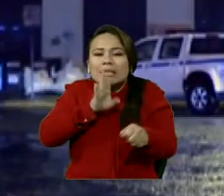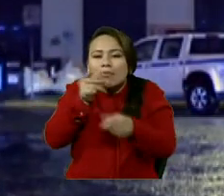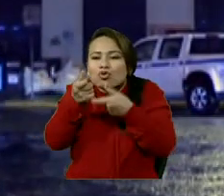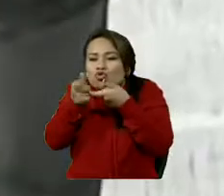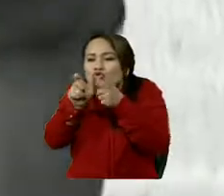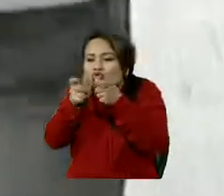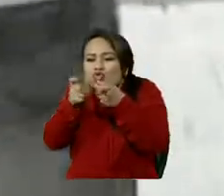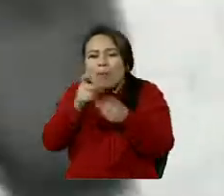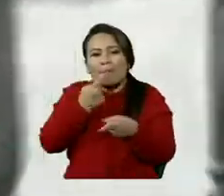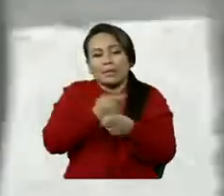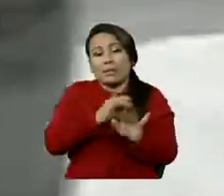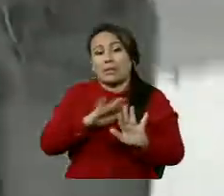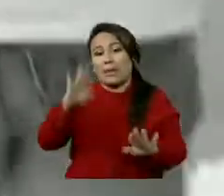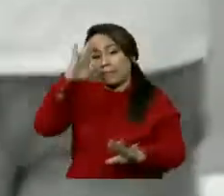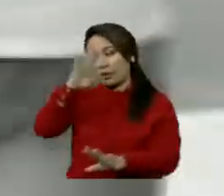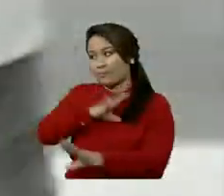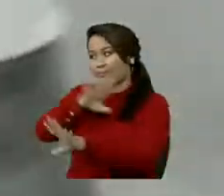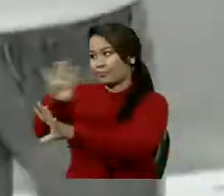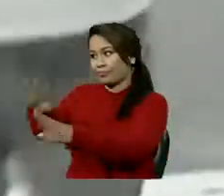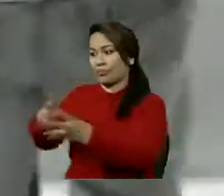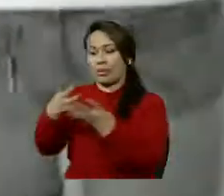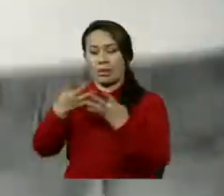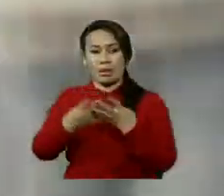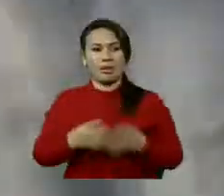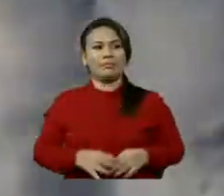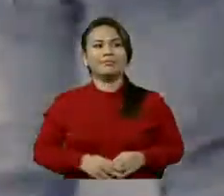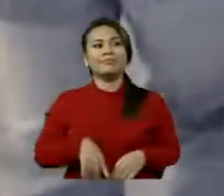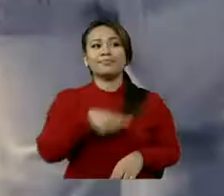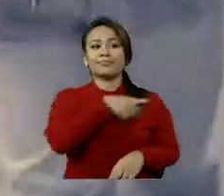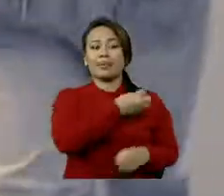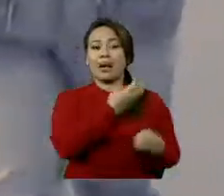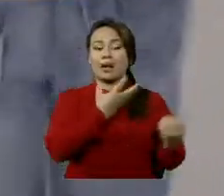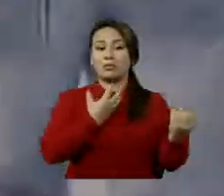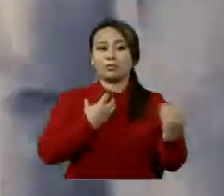paradero. Fue detenido en el sector de La Michelena, al sur de la capital.